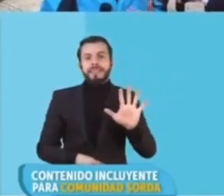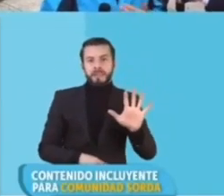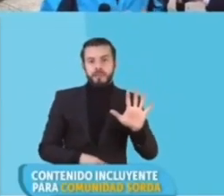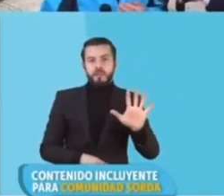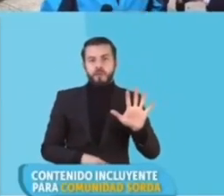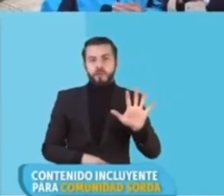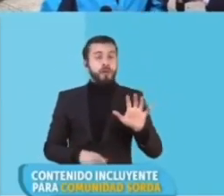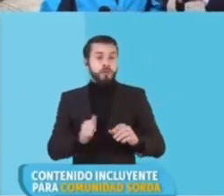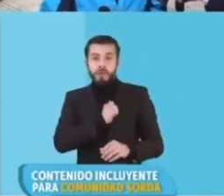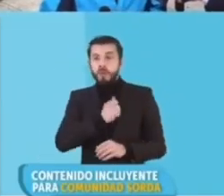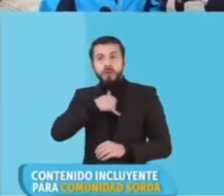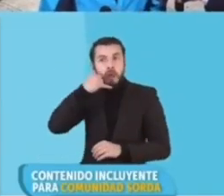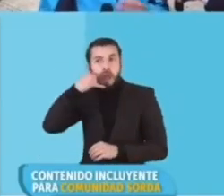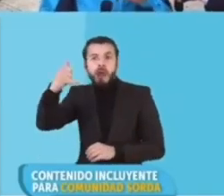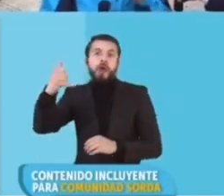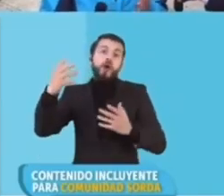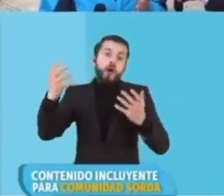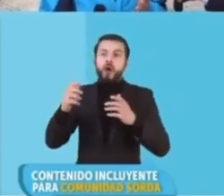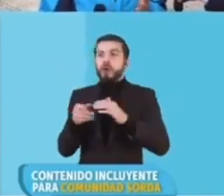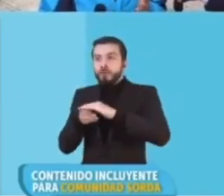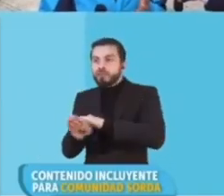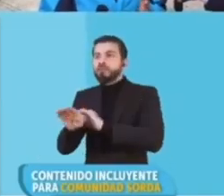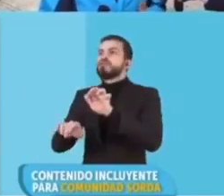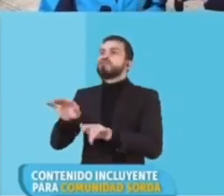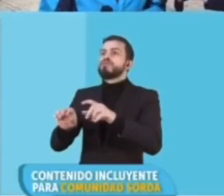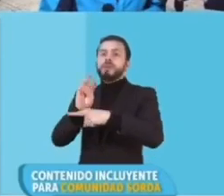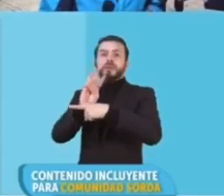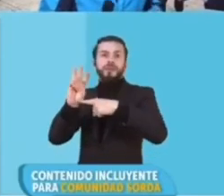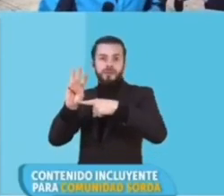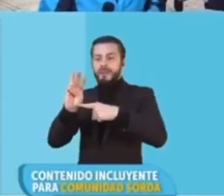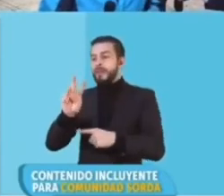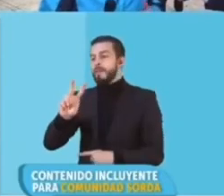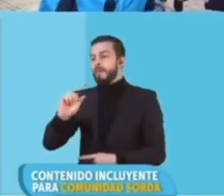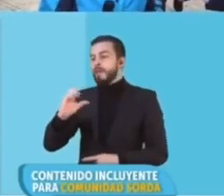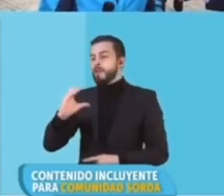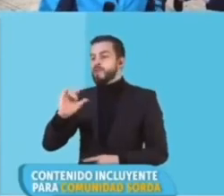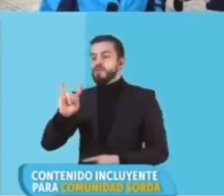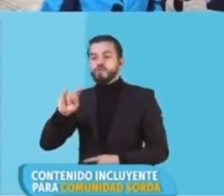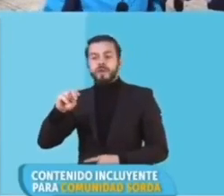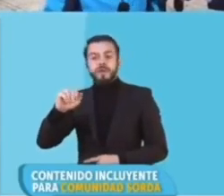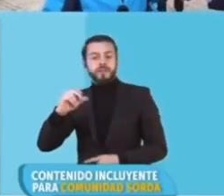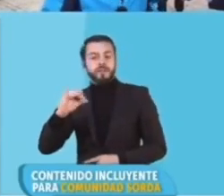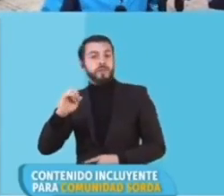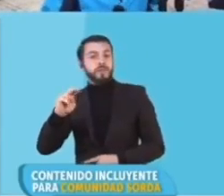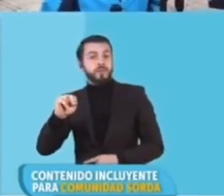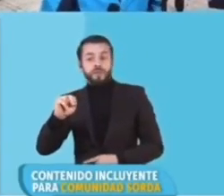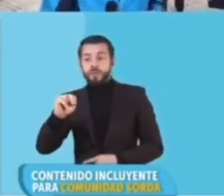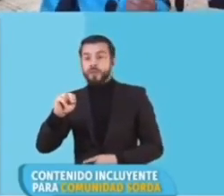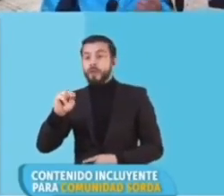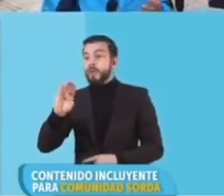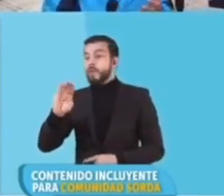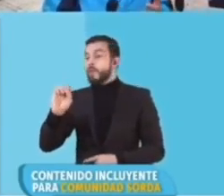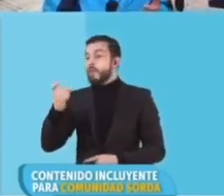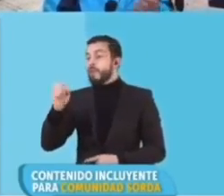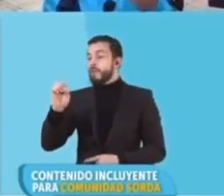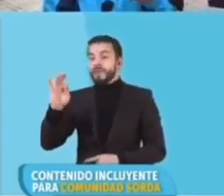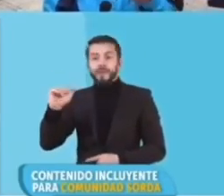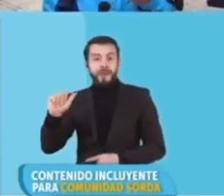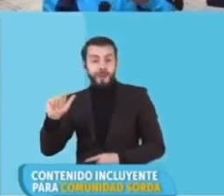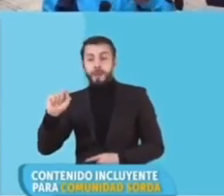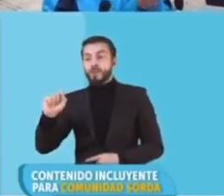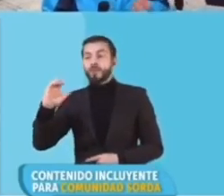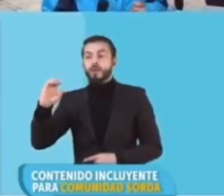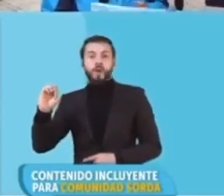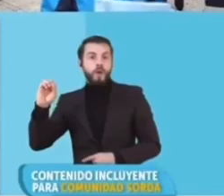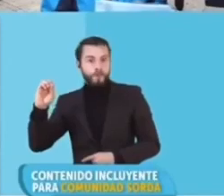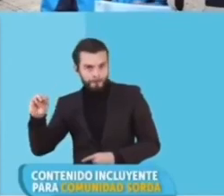en vacunacionbogotá.com siempre y cuando esté priorizada en mi vacuna. Razón por la cual, si usted,